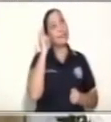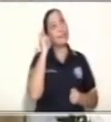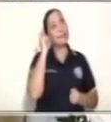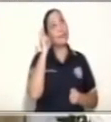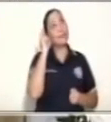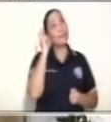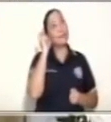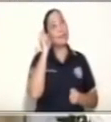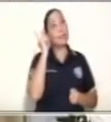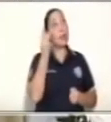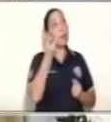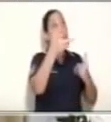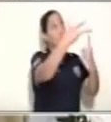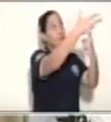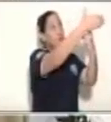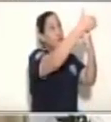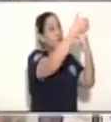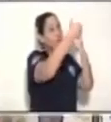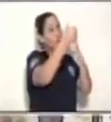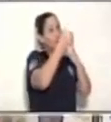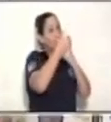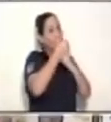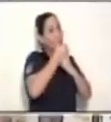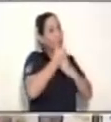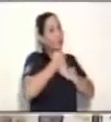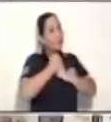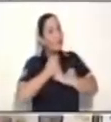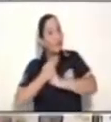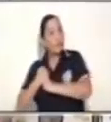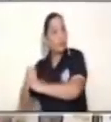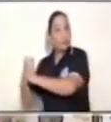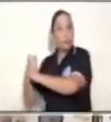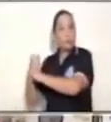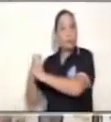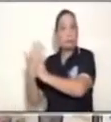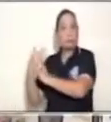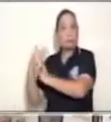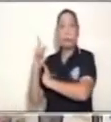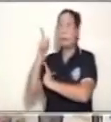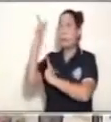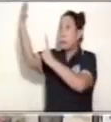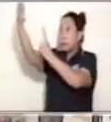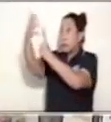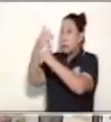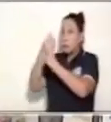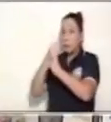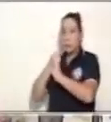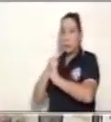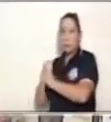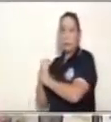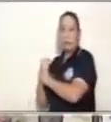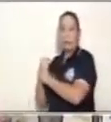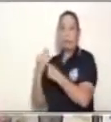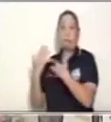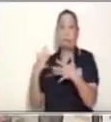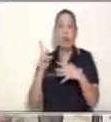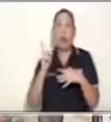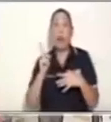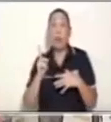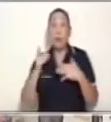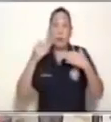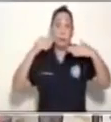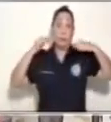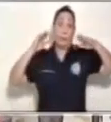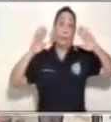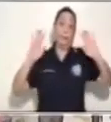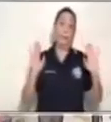podérselas ganar y que se puedan ir con él. Pero esto obviamente es malo porque ya sabemos que esas cosas tienen que ser malas y lo que tienen